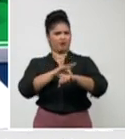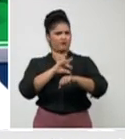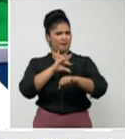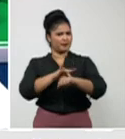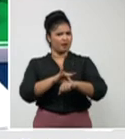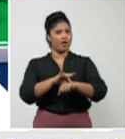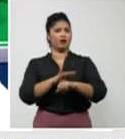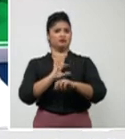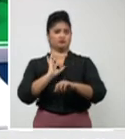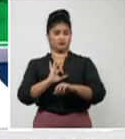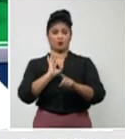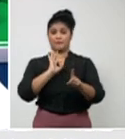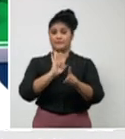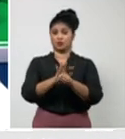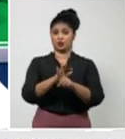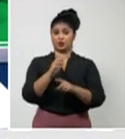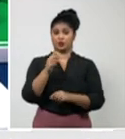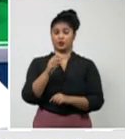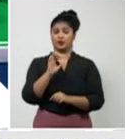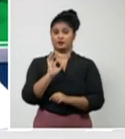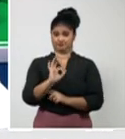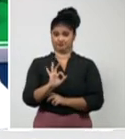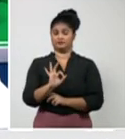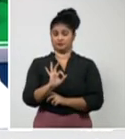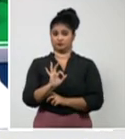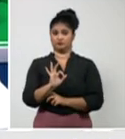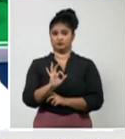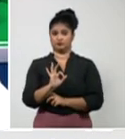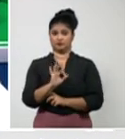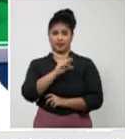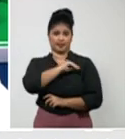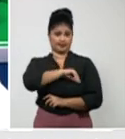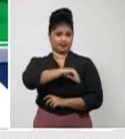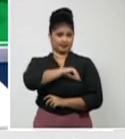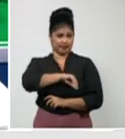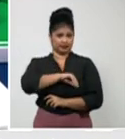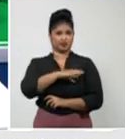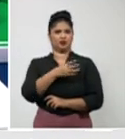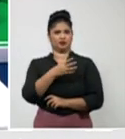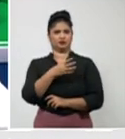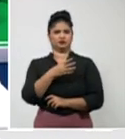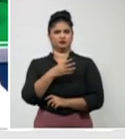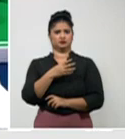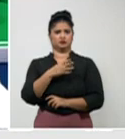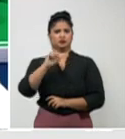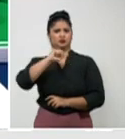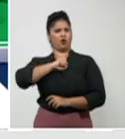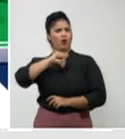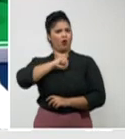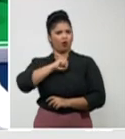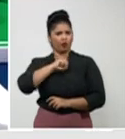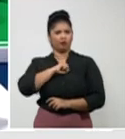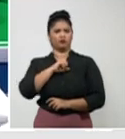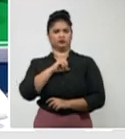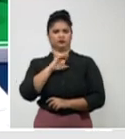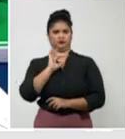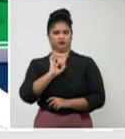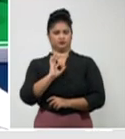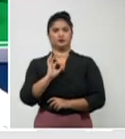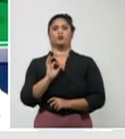día 19, comenzó inicialmente con síntomas, con tos húmeda, sin expectoración y falta de